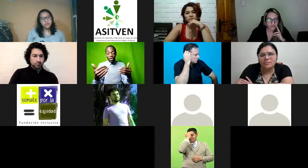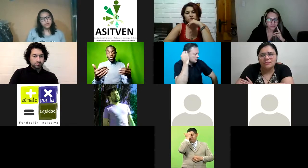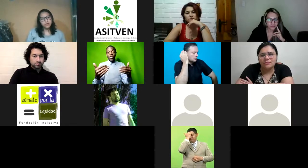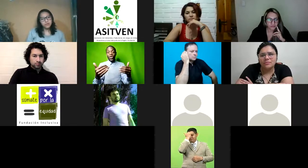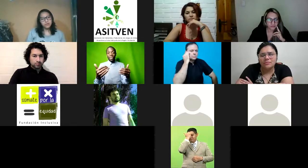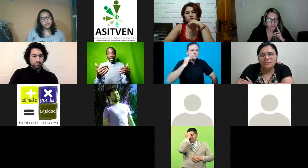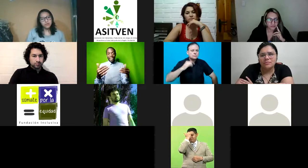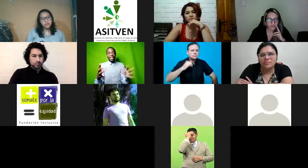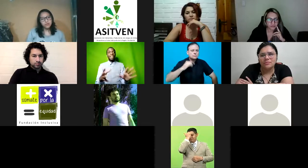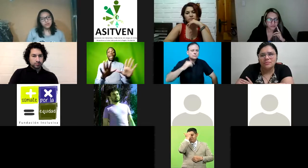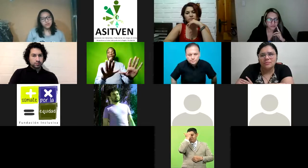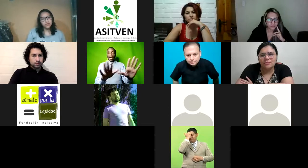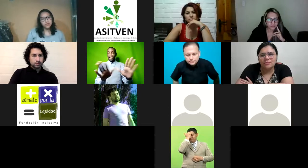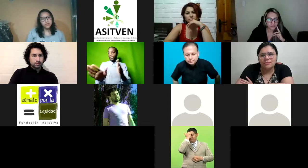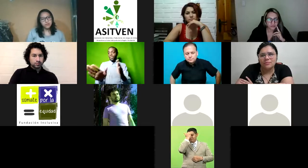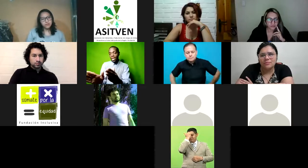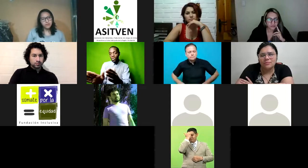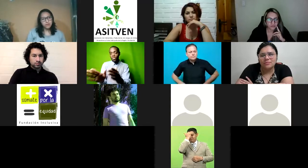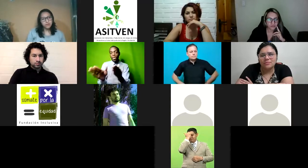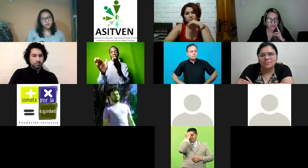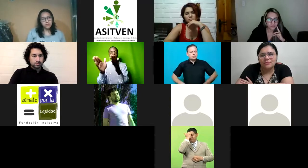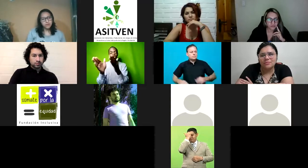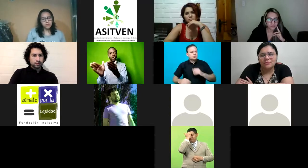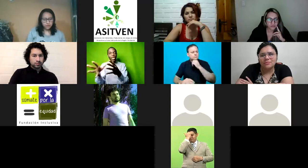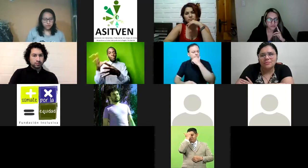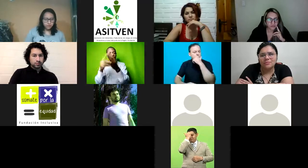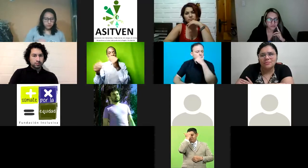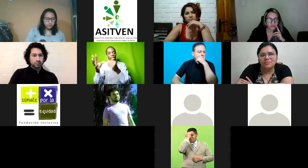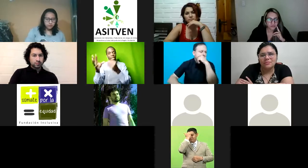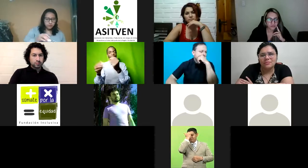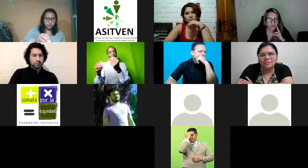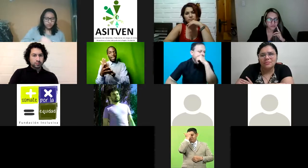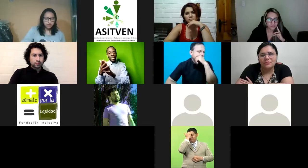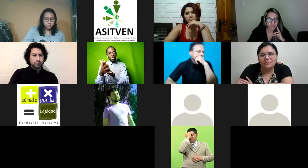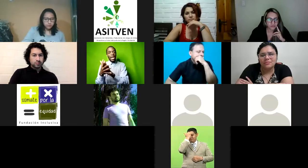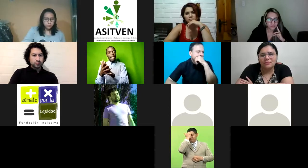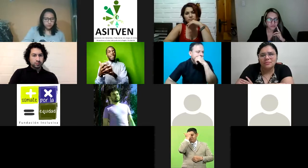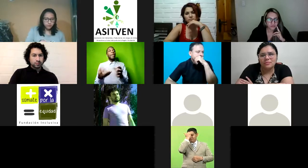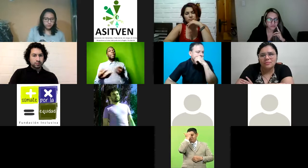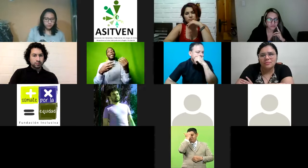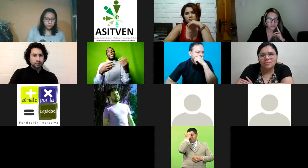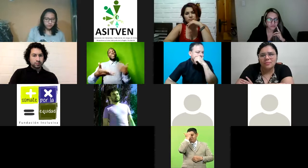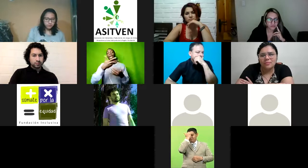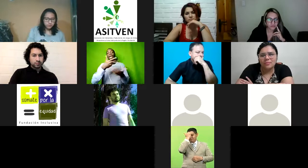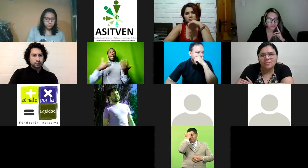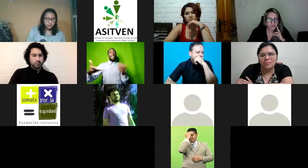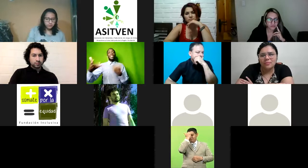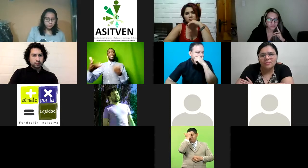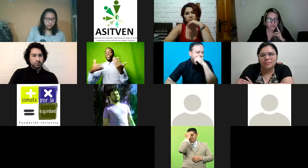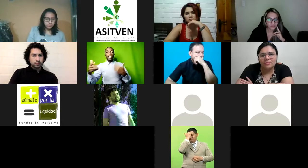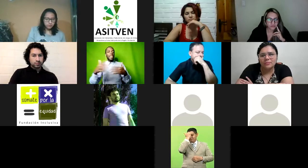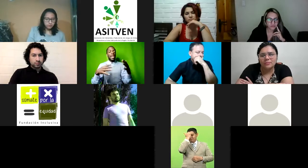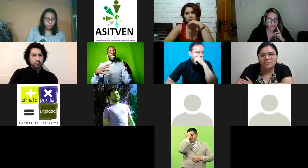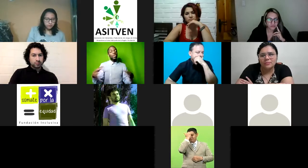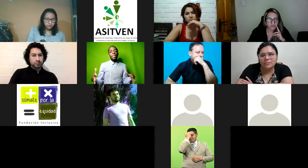de los otros países, dediquen un momento, un tiempo a aprender señas internacionales, para que entonces en las